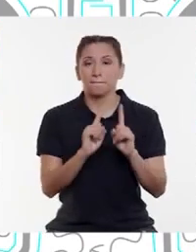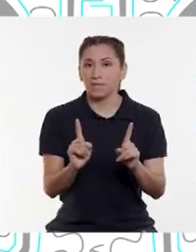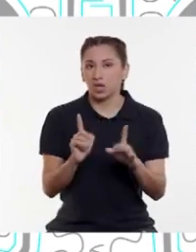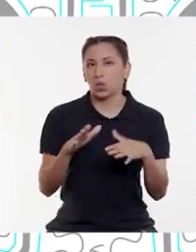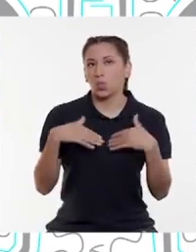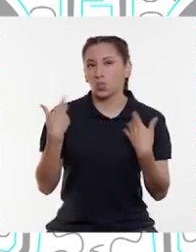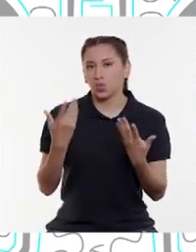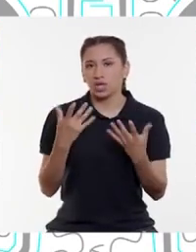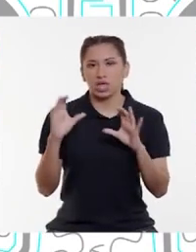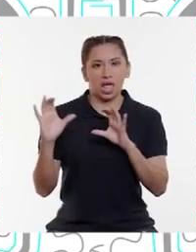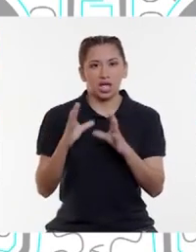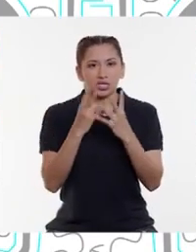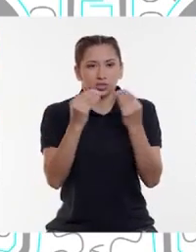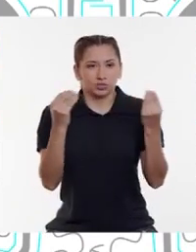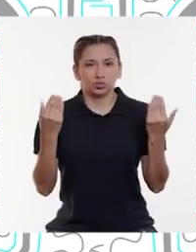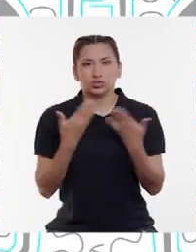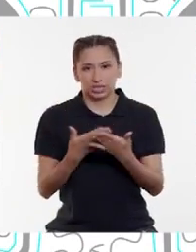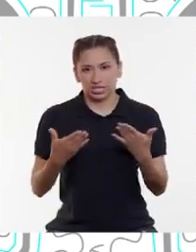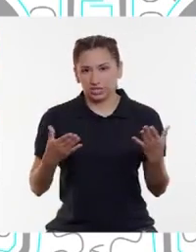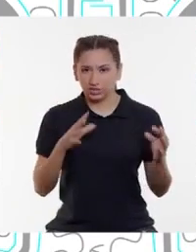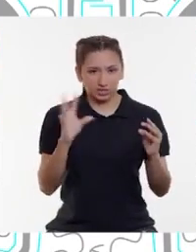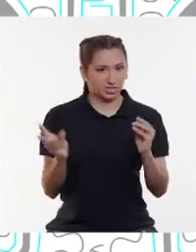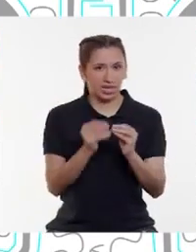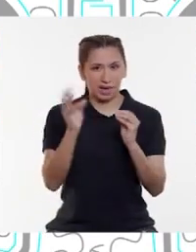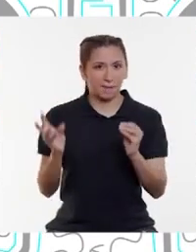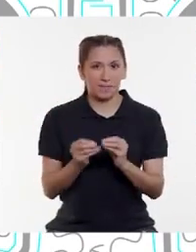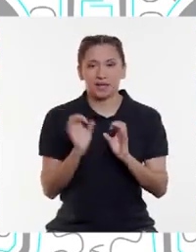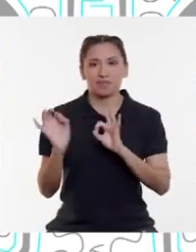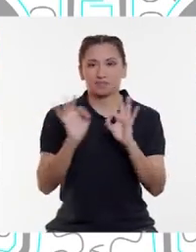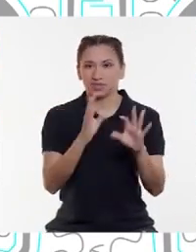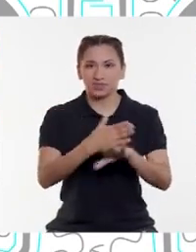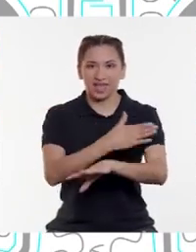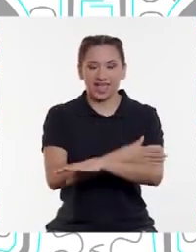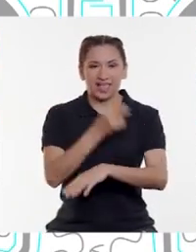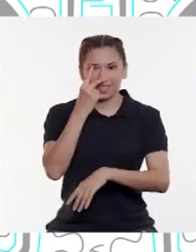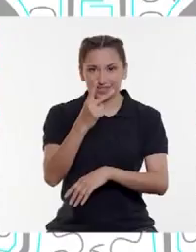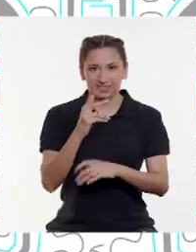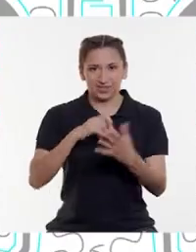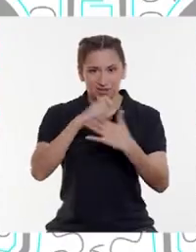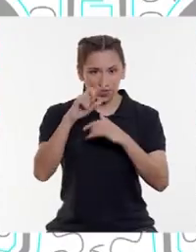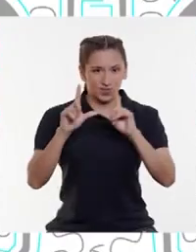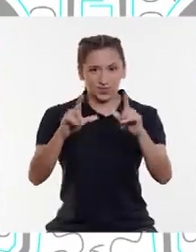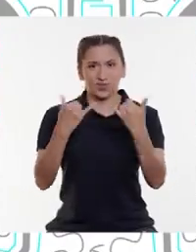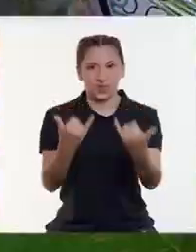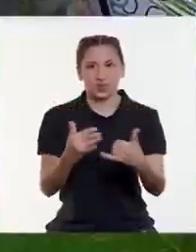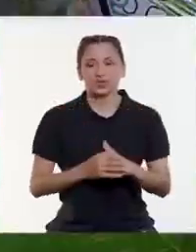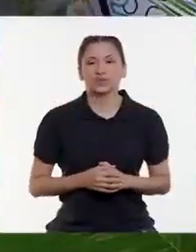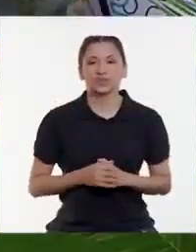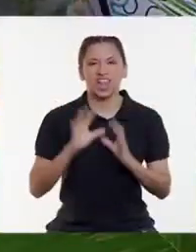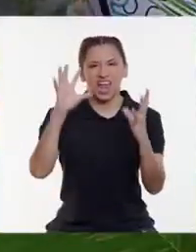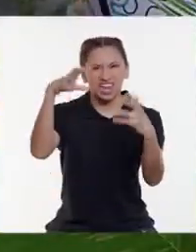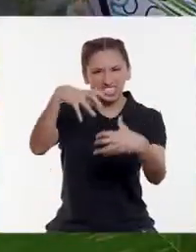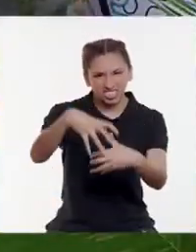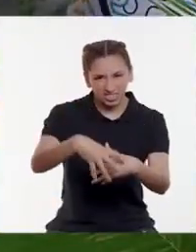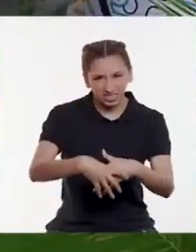se pueden hacer un montón de cosas más, como las que vimos en el programa de hoy.